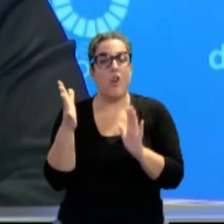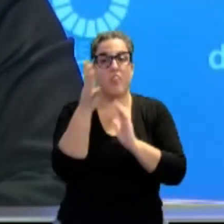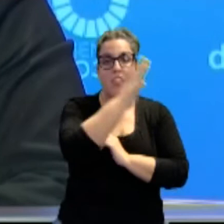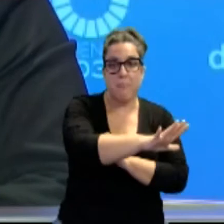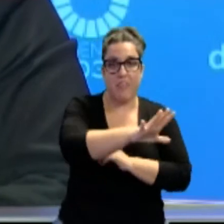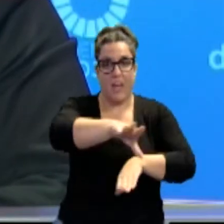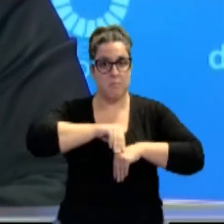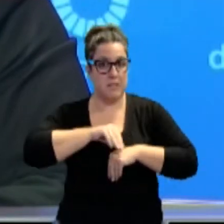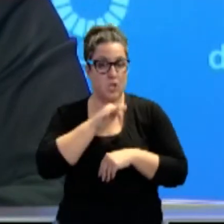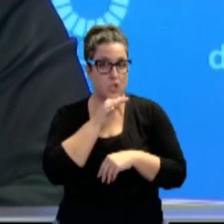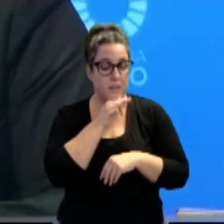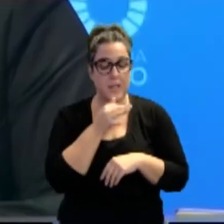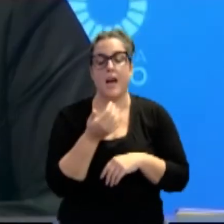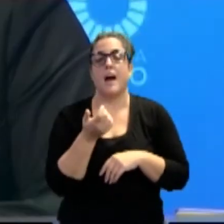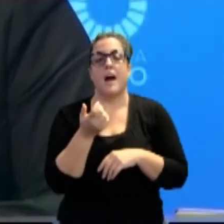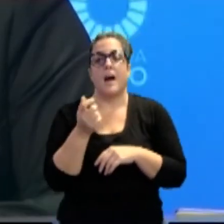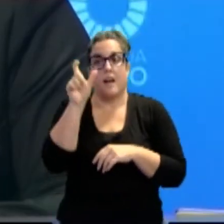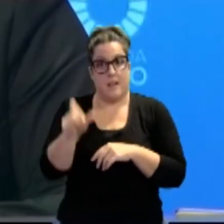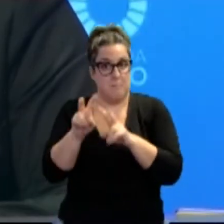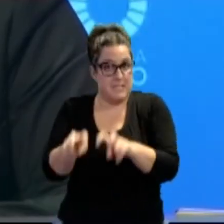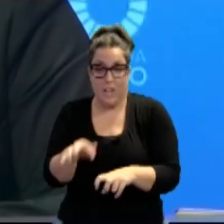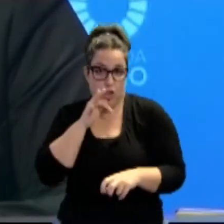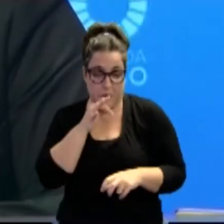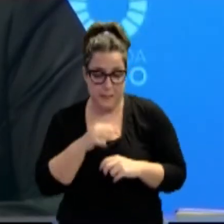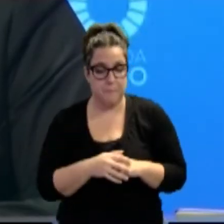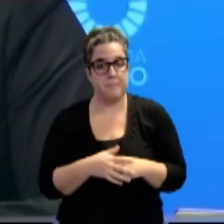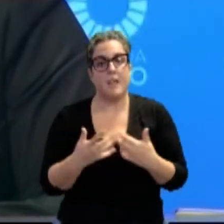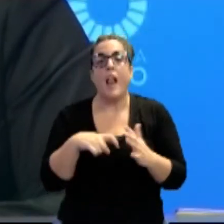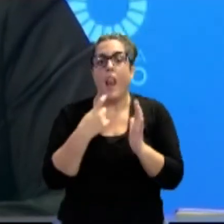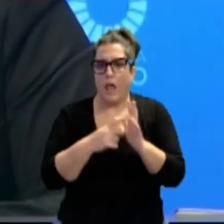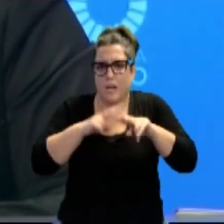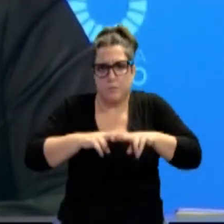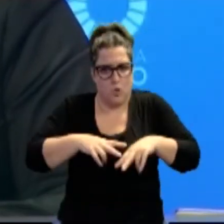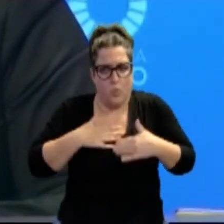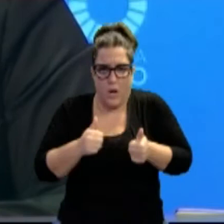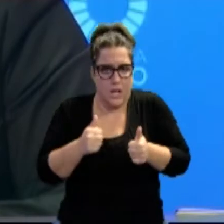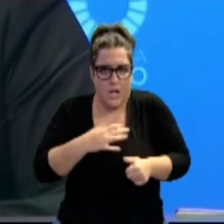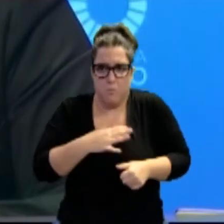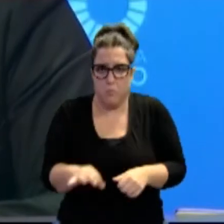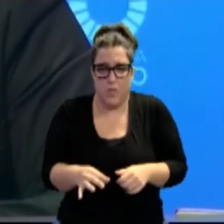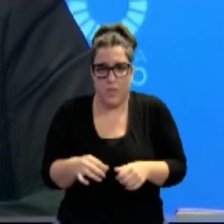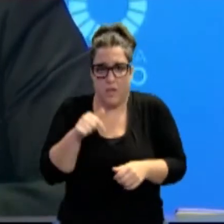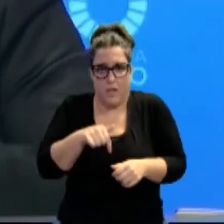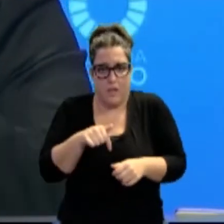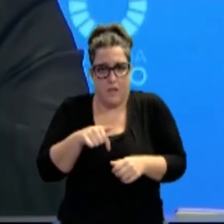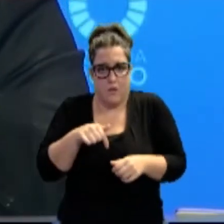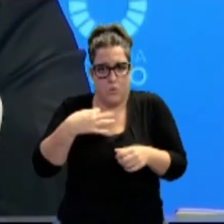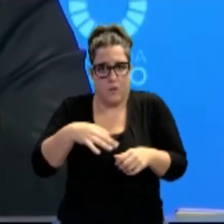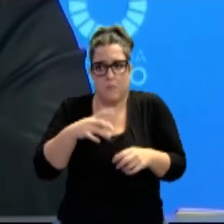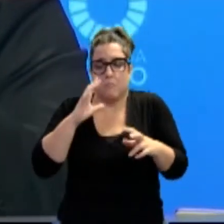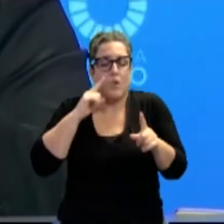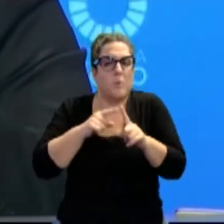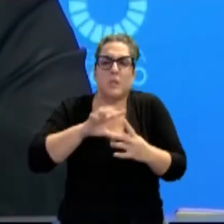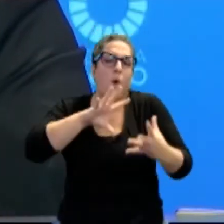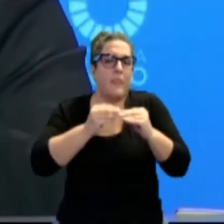una situación, como digo, de investigado. Al final, toda ley es sujeto de revisión, no solo esta, sino cualquier ley, para adaptarlos en este caso a la realidad y para adaptarlo también a lo